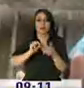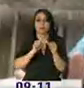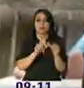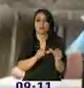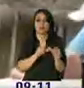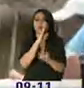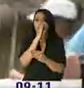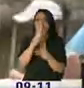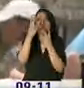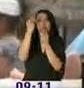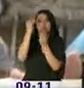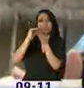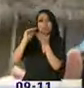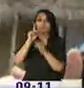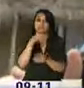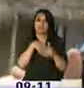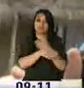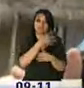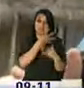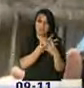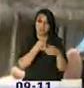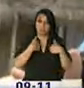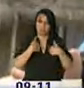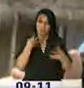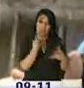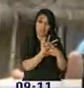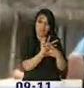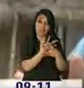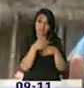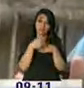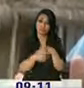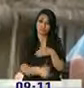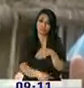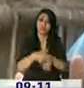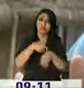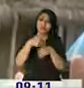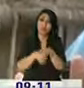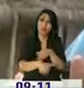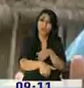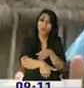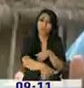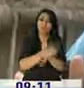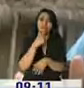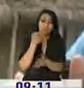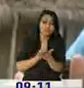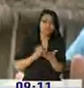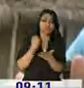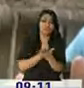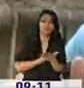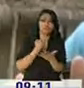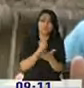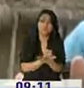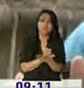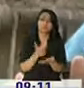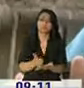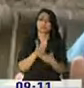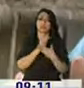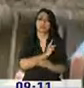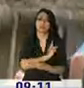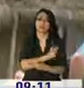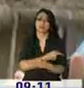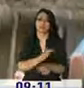más, decirle que en la cárcel en donde que yo estuve y durante todo este tiempo que hemos venido luchando, mejor esto nos ha fortalecido. Y